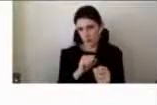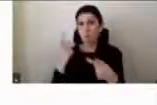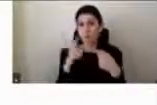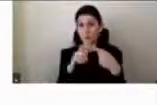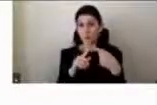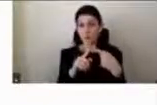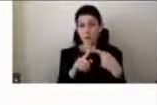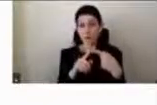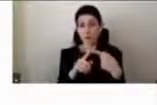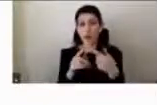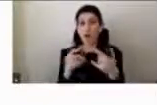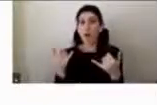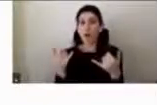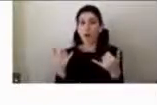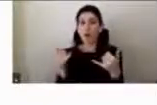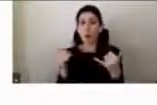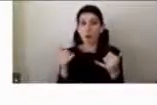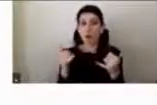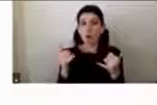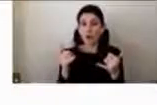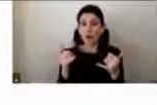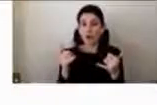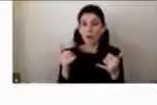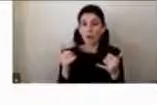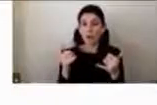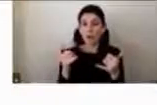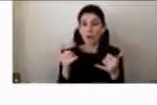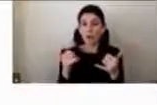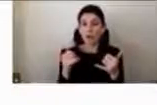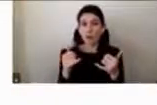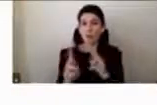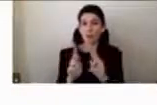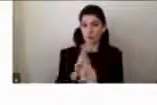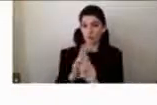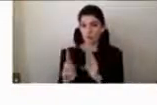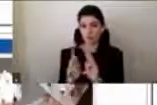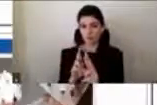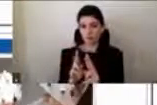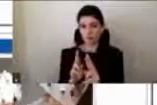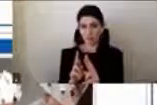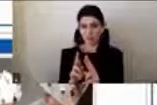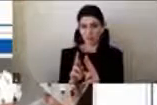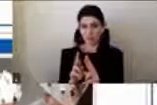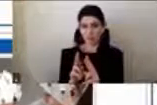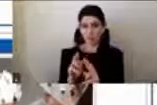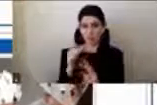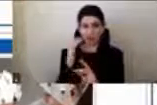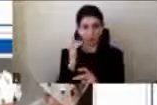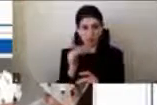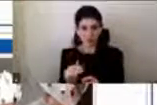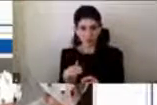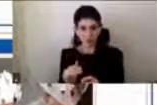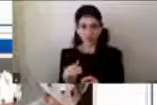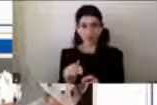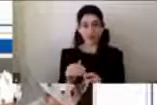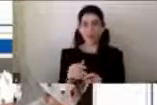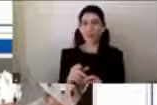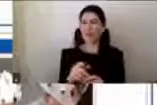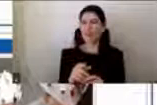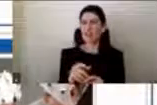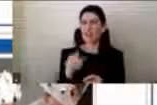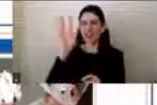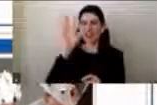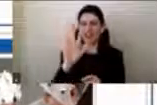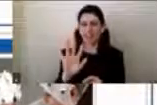presencia de la dimensión del juego interaccional temprano, ¿sí? Que es propio de los humanos, característicos de los humanos, y que se